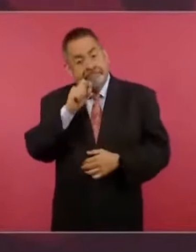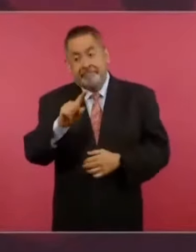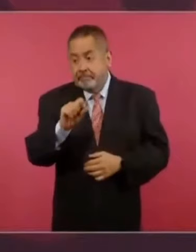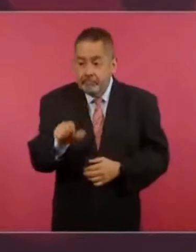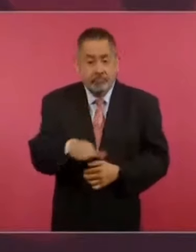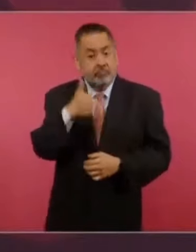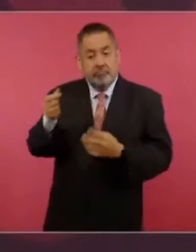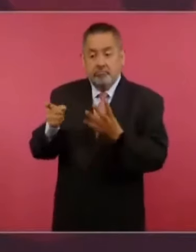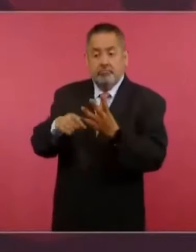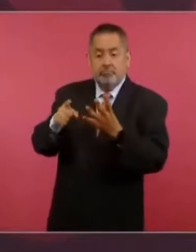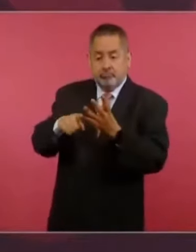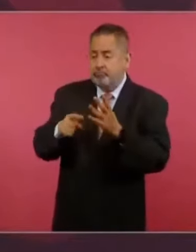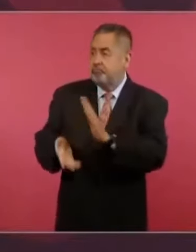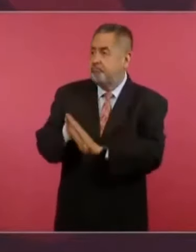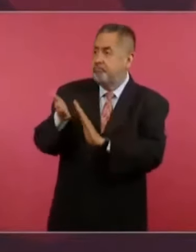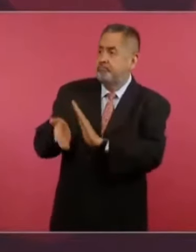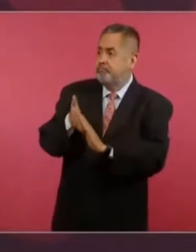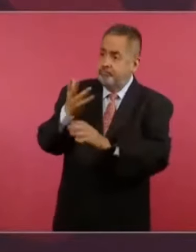otra